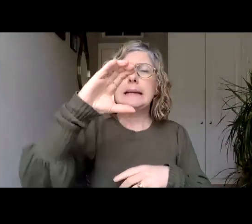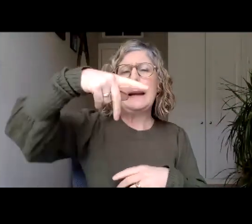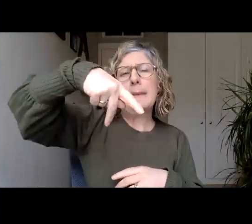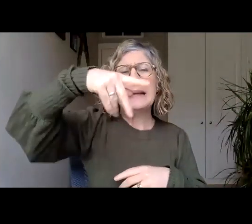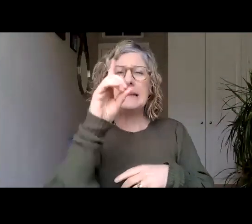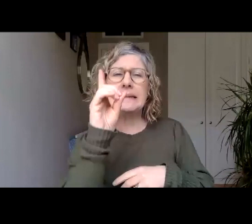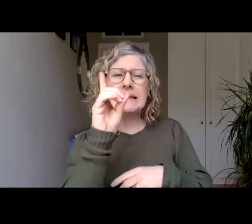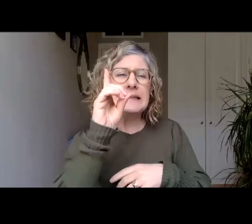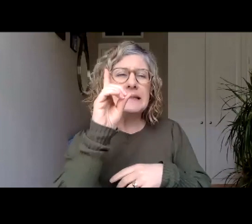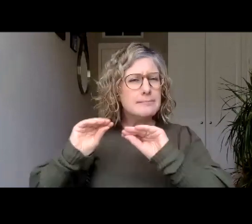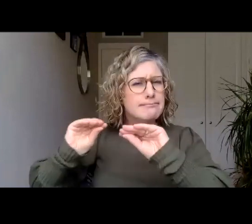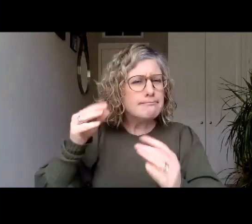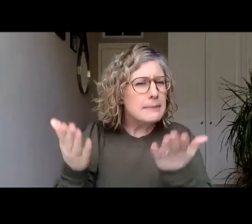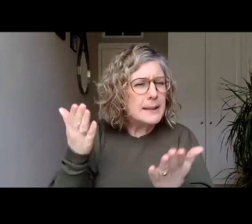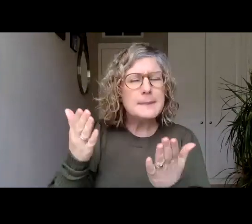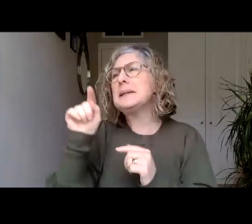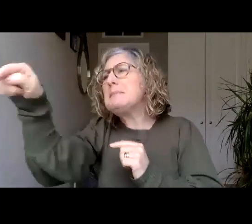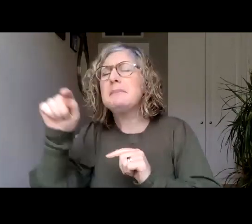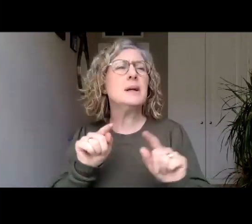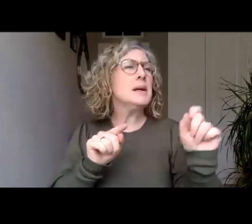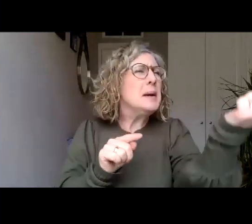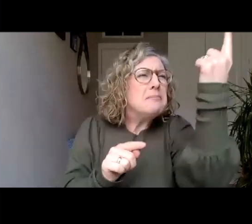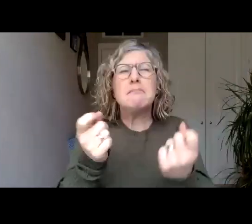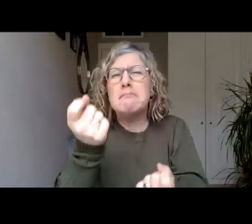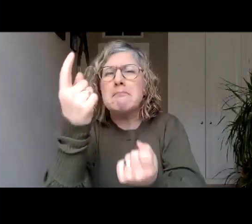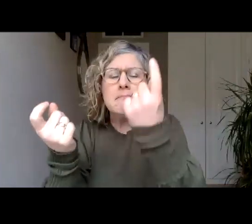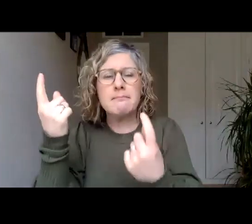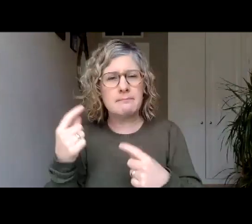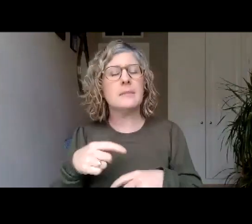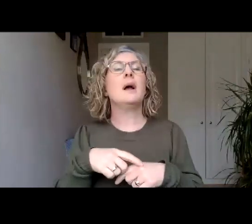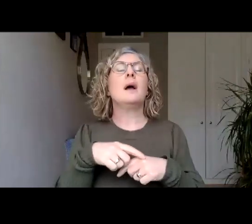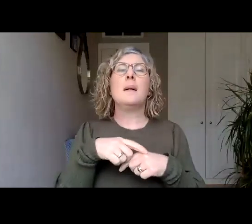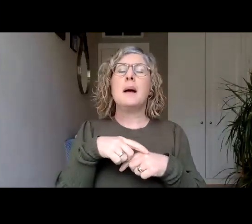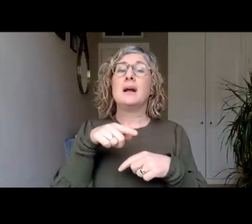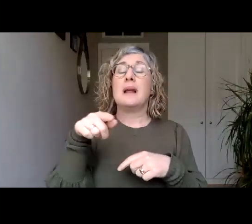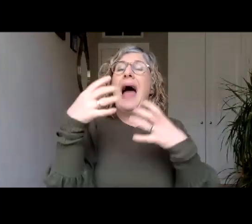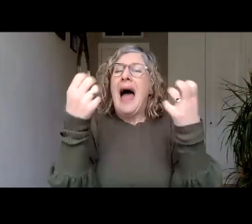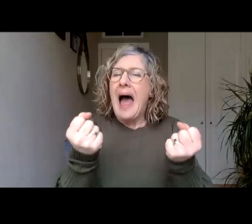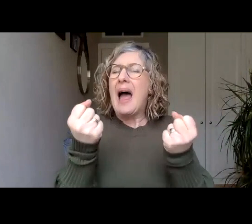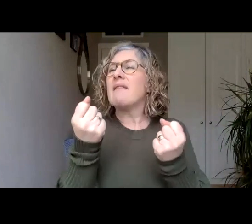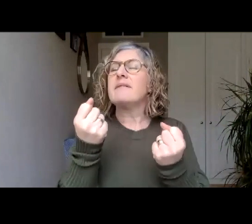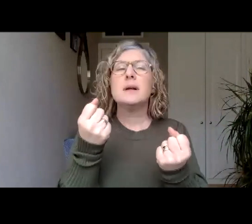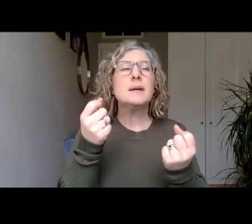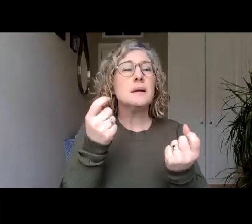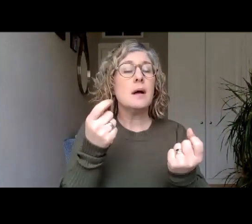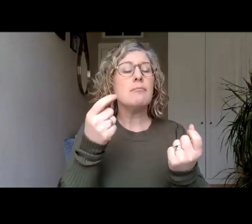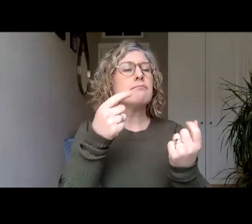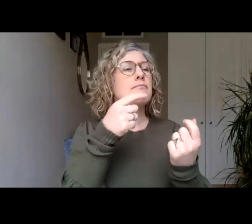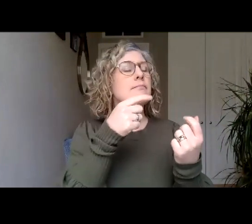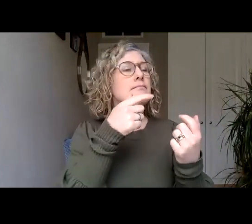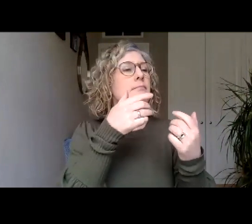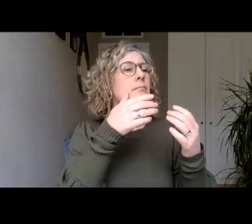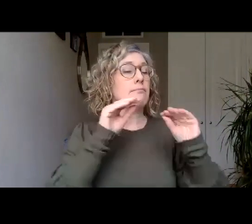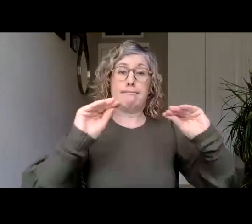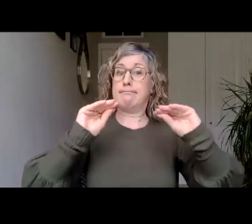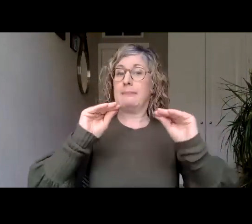donde formarse. Hay un módulo, sí, para los intérpretes de